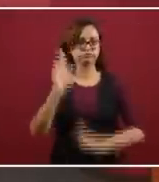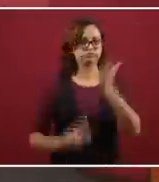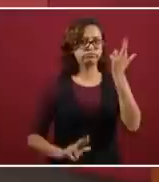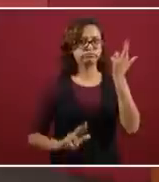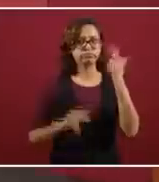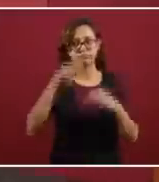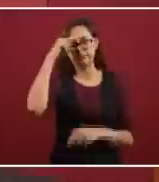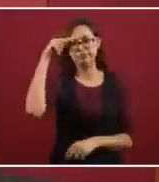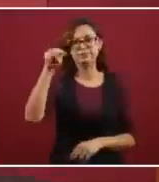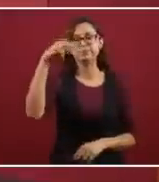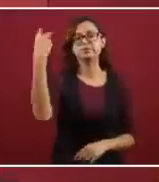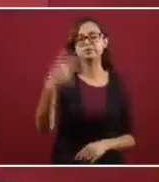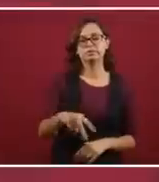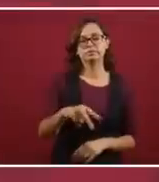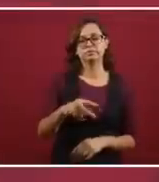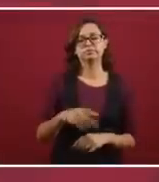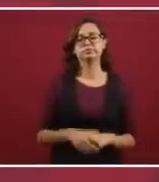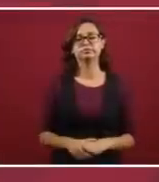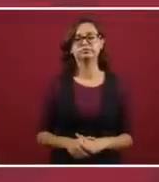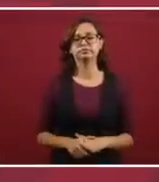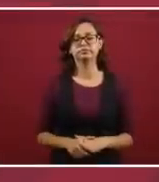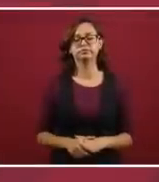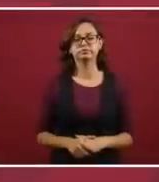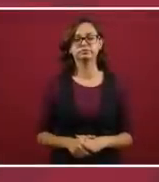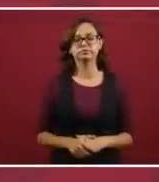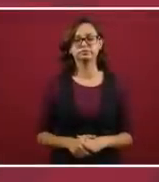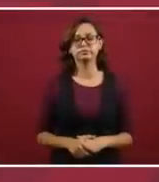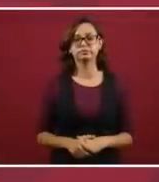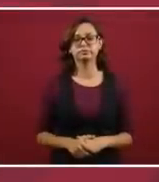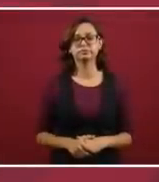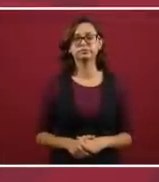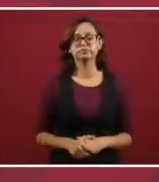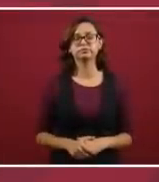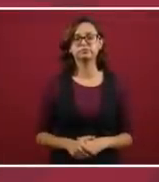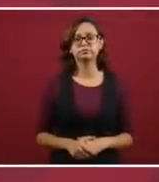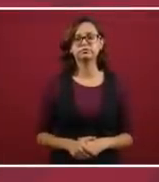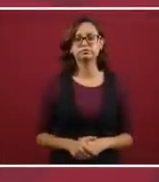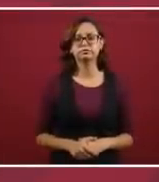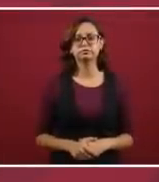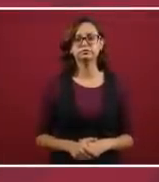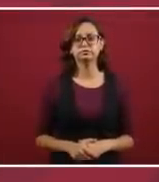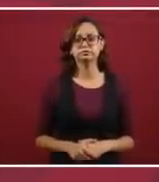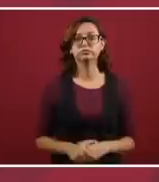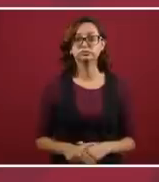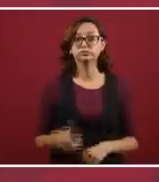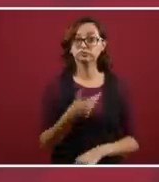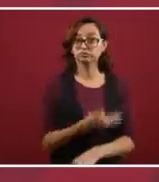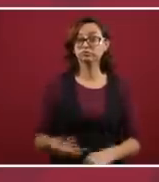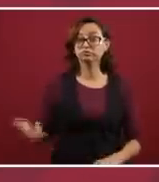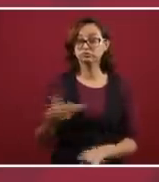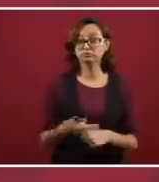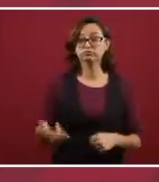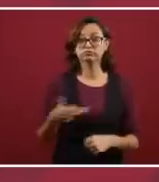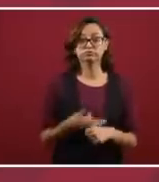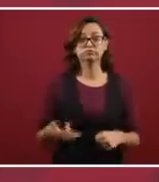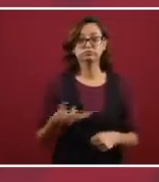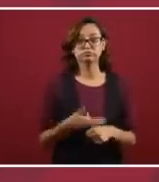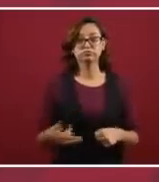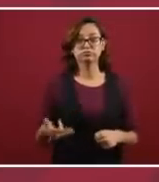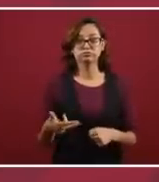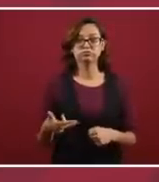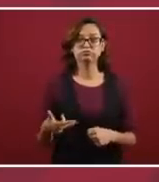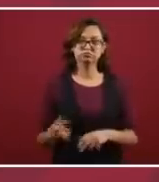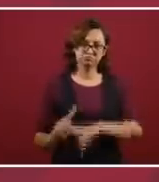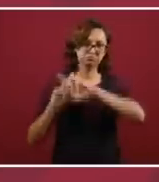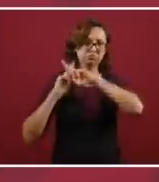la Revolución Mexicana. Y vamos a organizar una